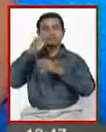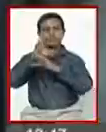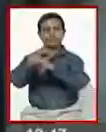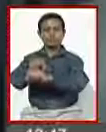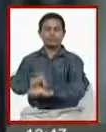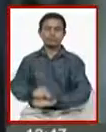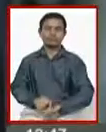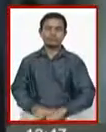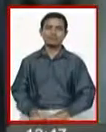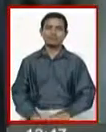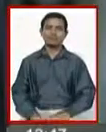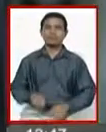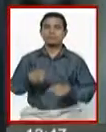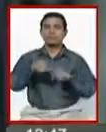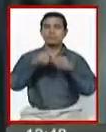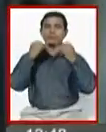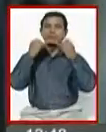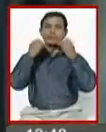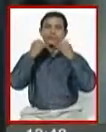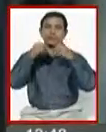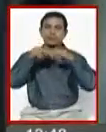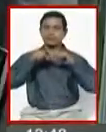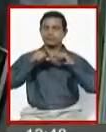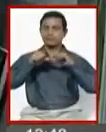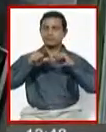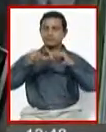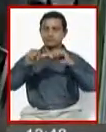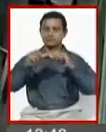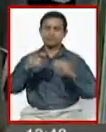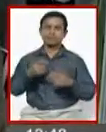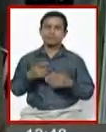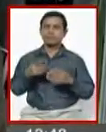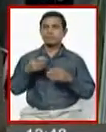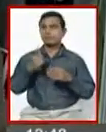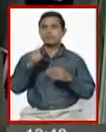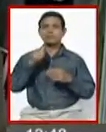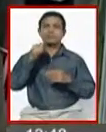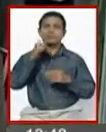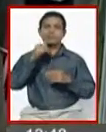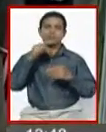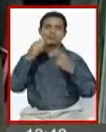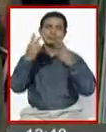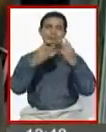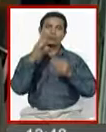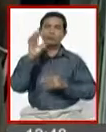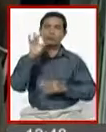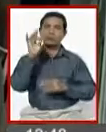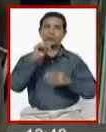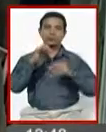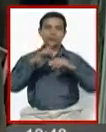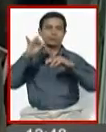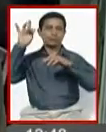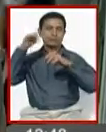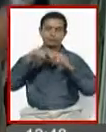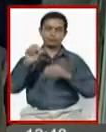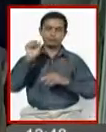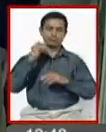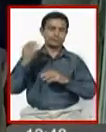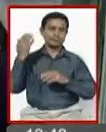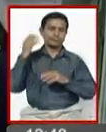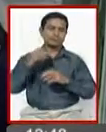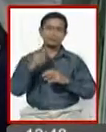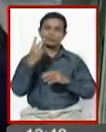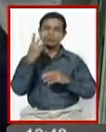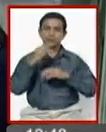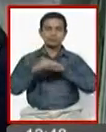captura. Según las investigaciones realizadas por los afectados, esta persona habría visitado 8 joyerías este fin de semana. En 2